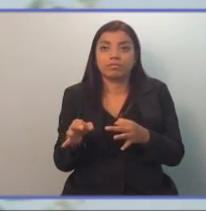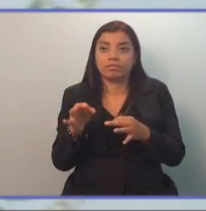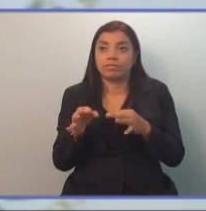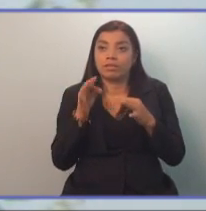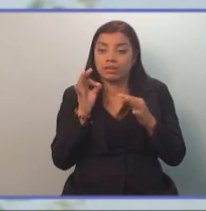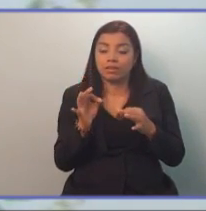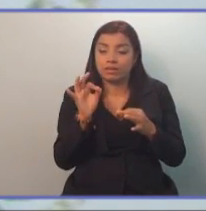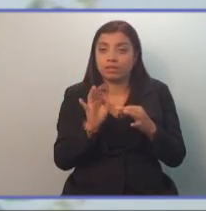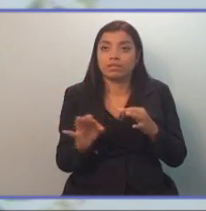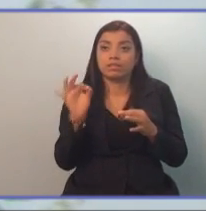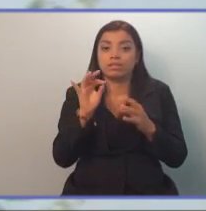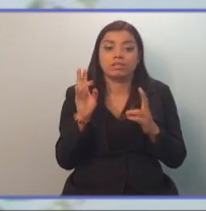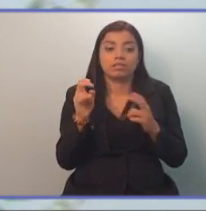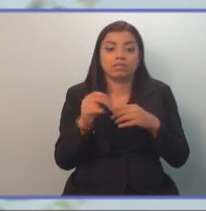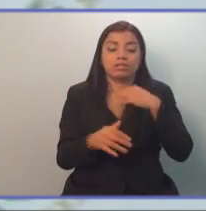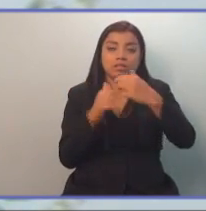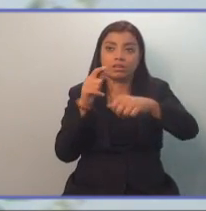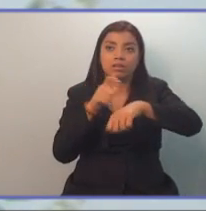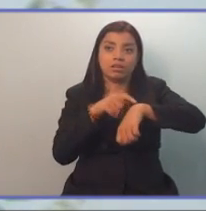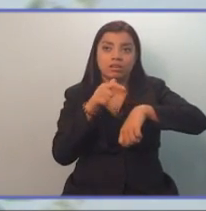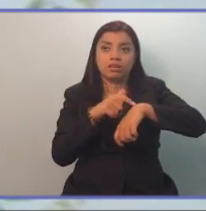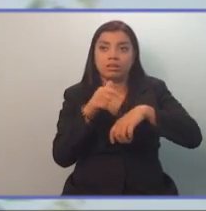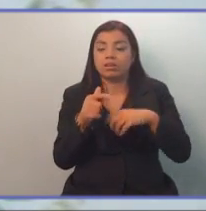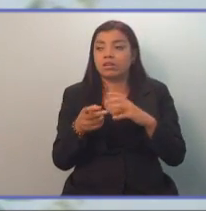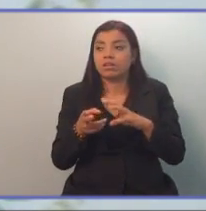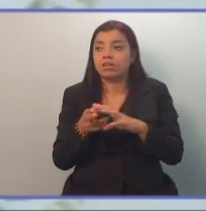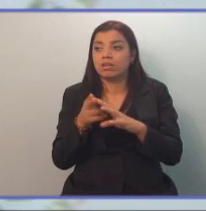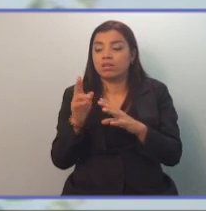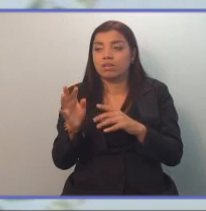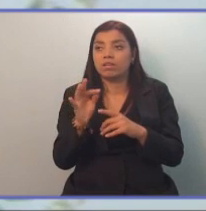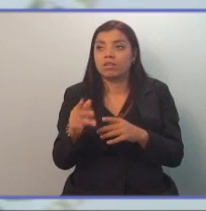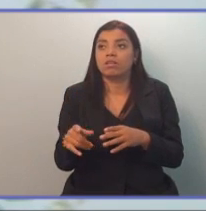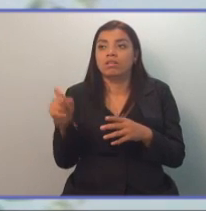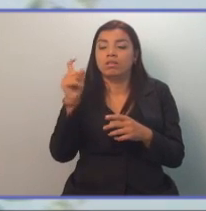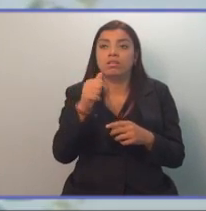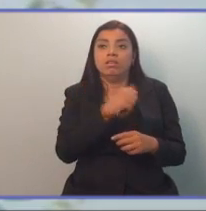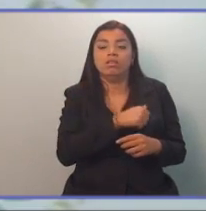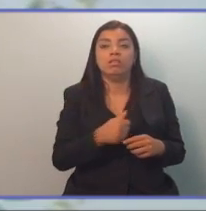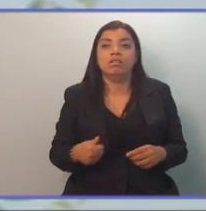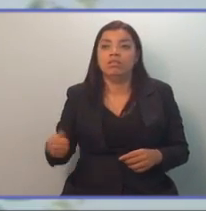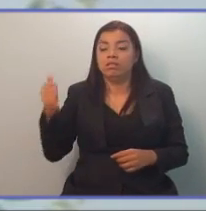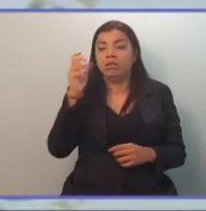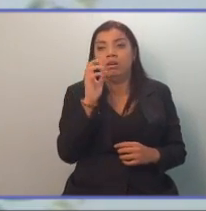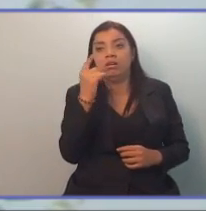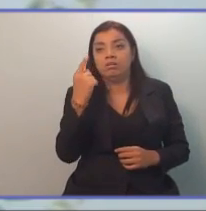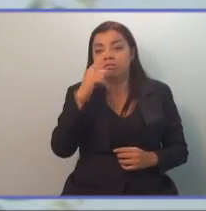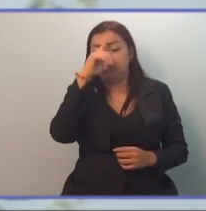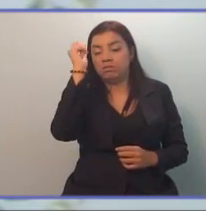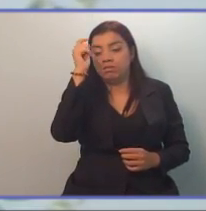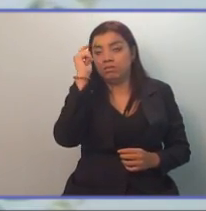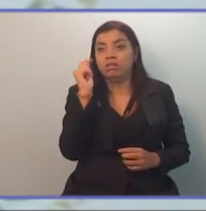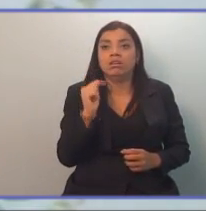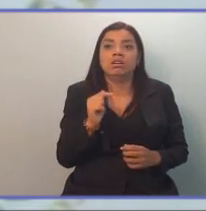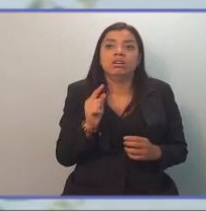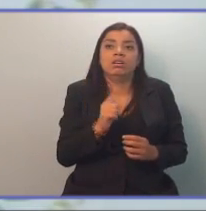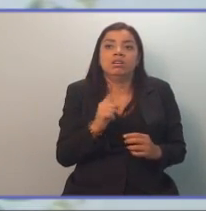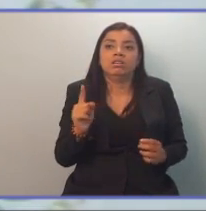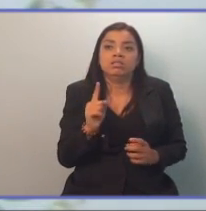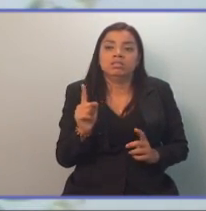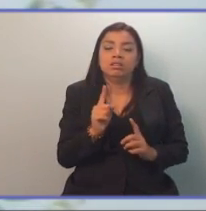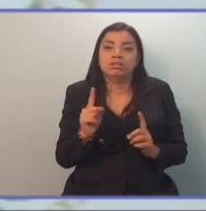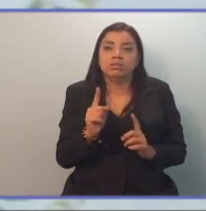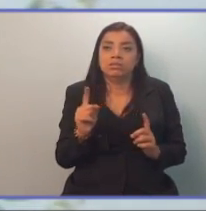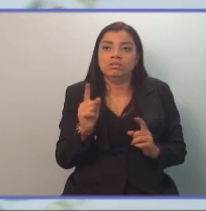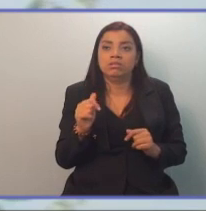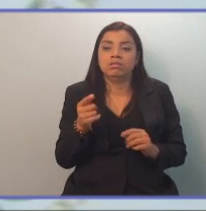institucionalizarse el que por un tiempo determinado ese funcionario o ese empleado no